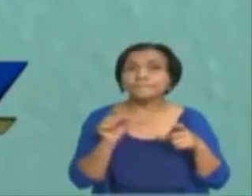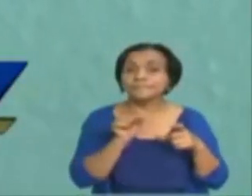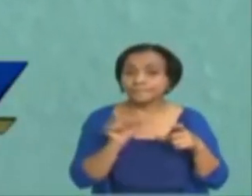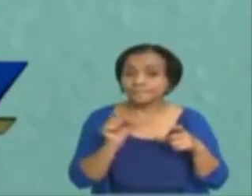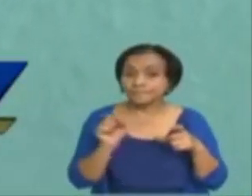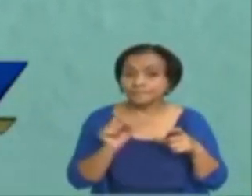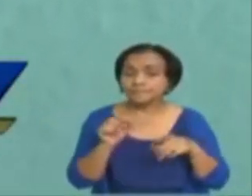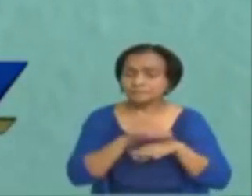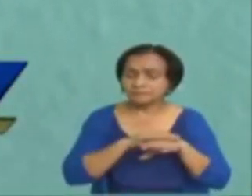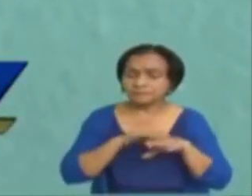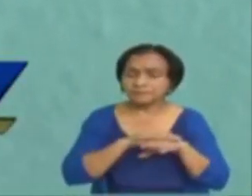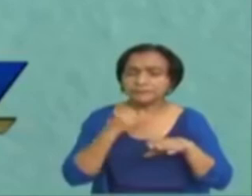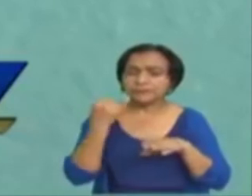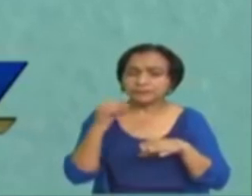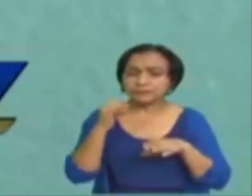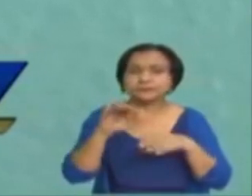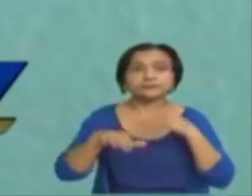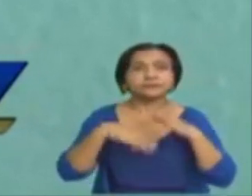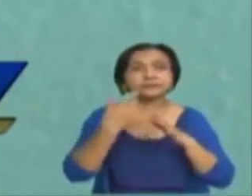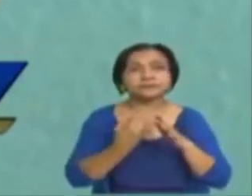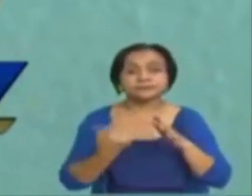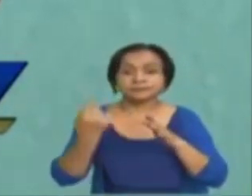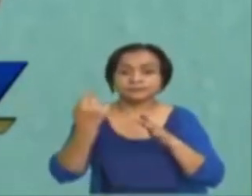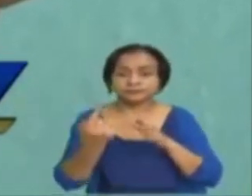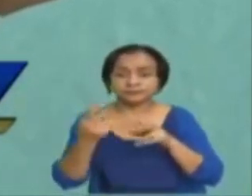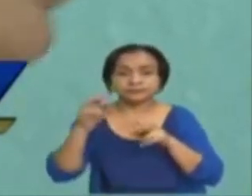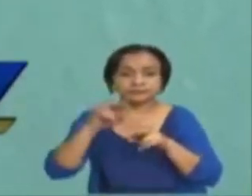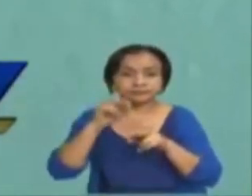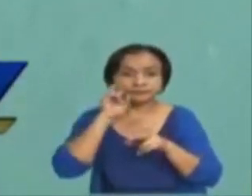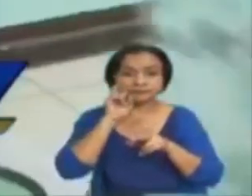vacunación con hermanas, mujeres embarazadas en todo el país.